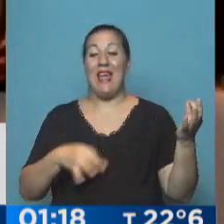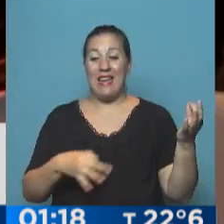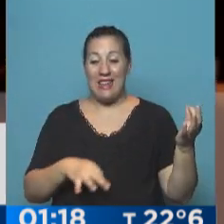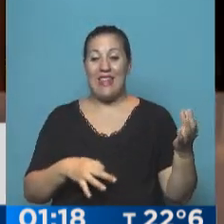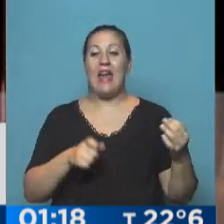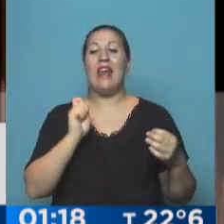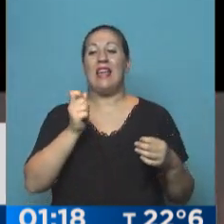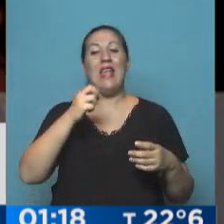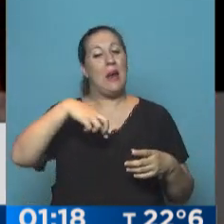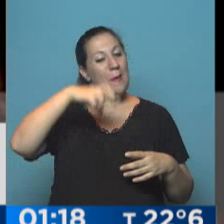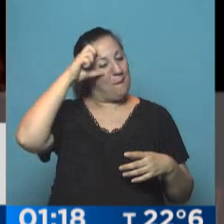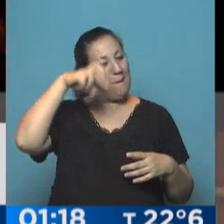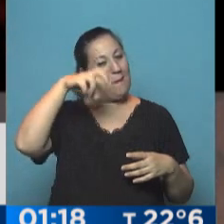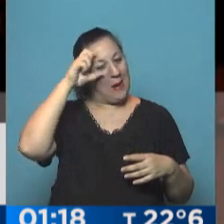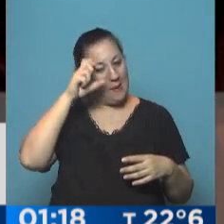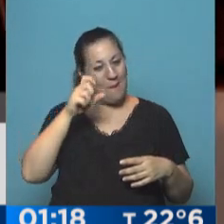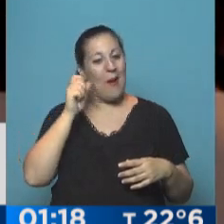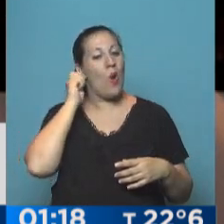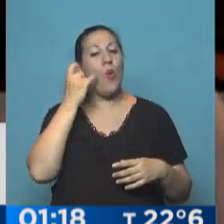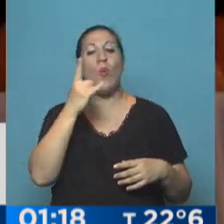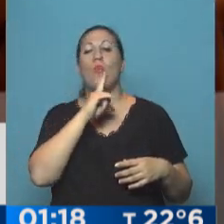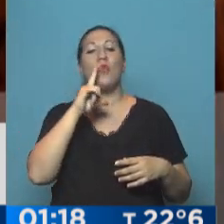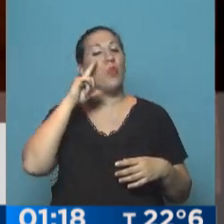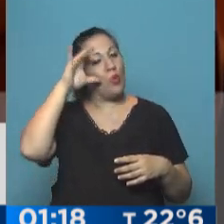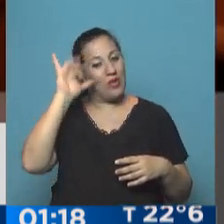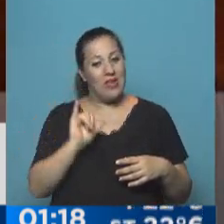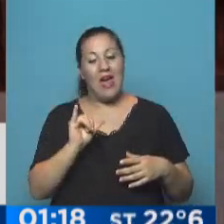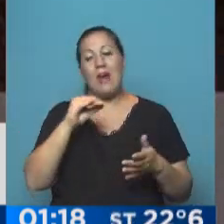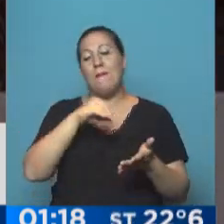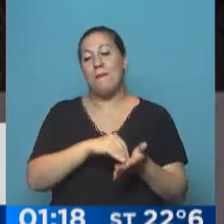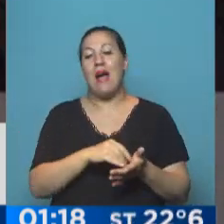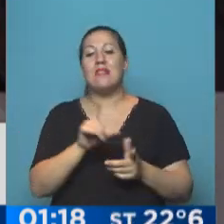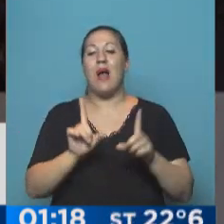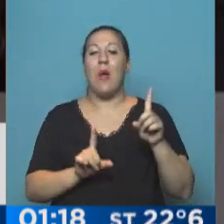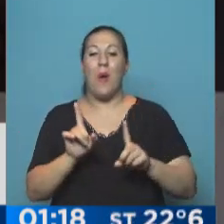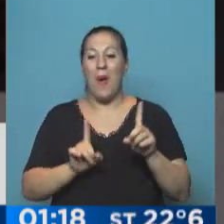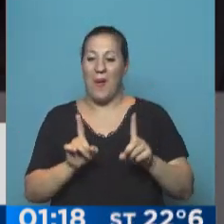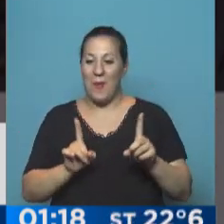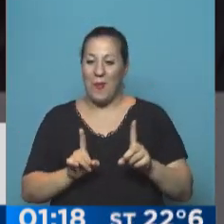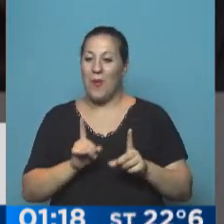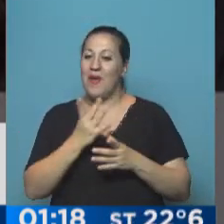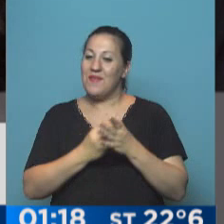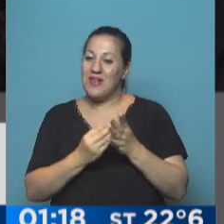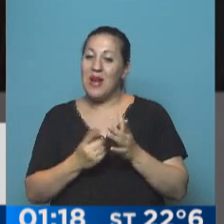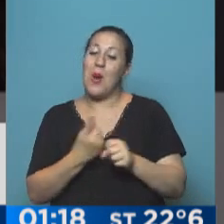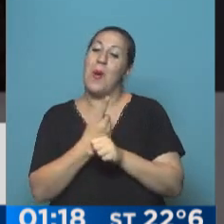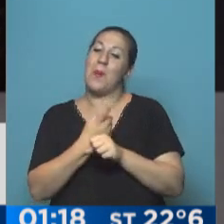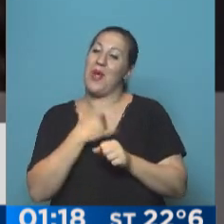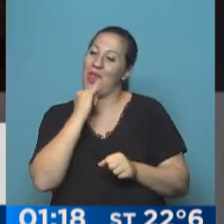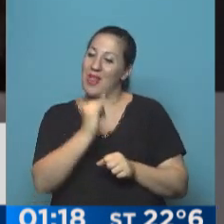Gutiérrez, más algunas perlitas y algunas, que no puedo